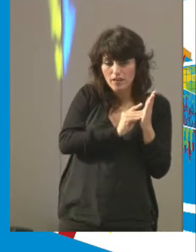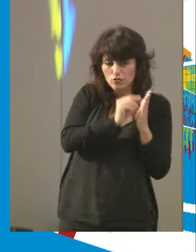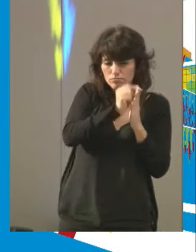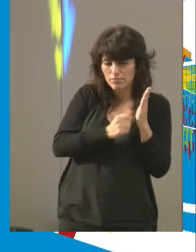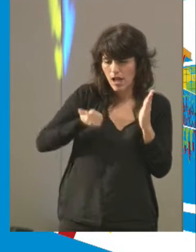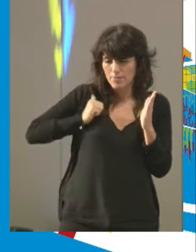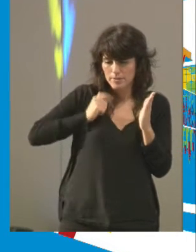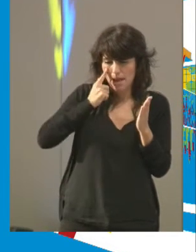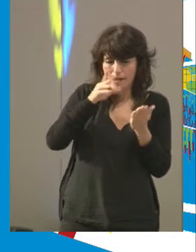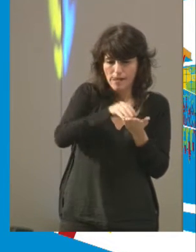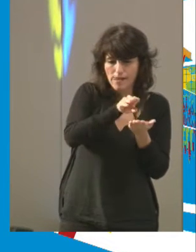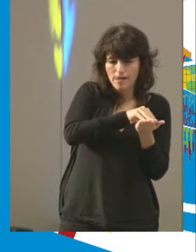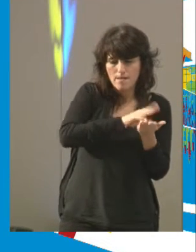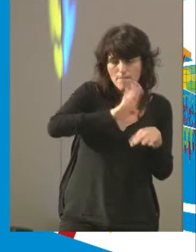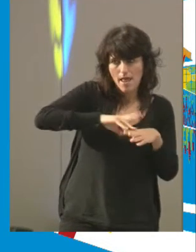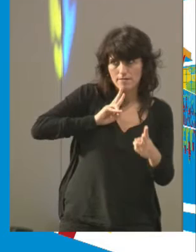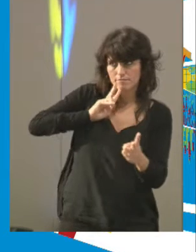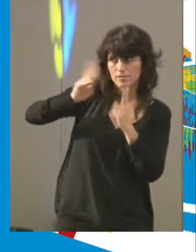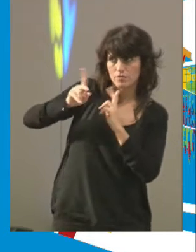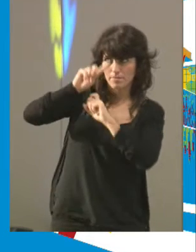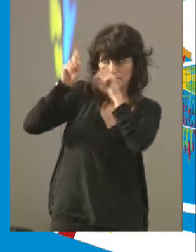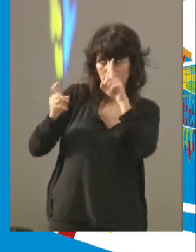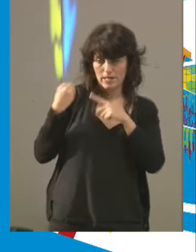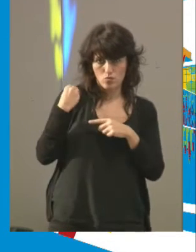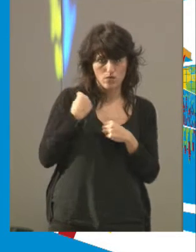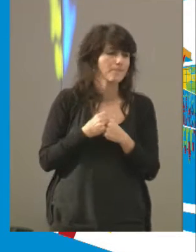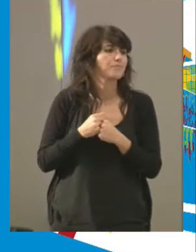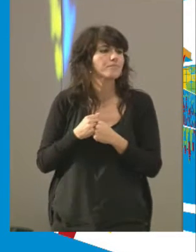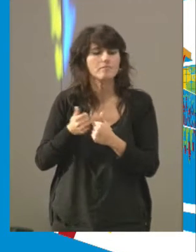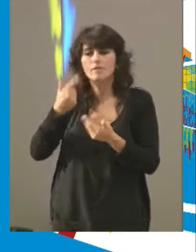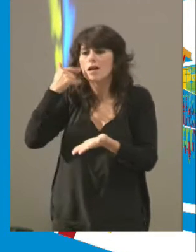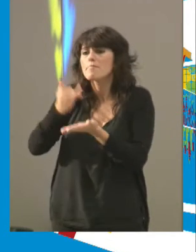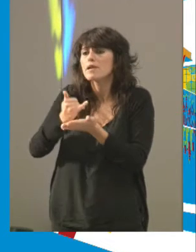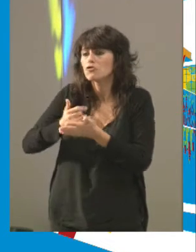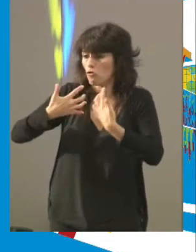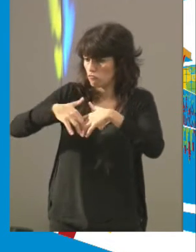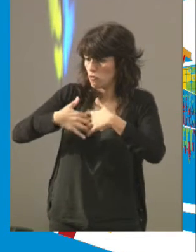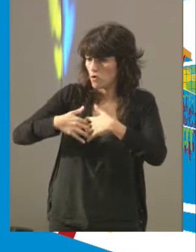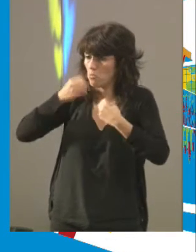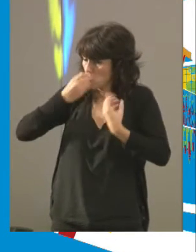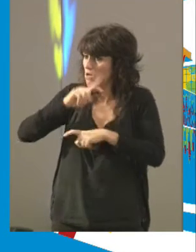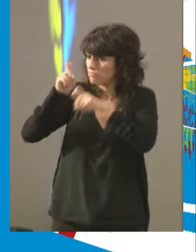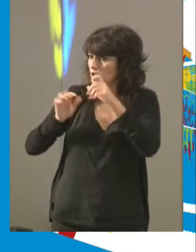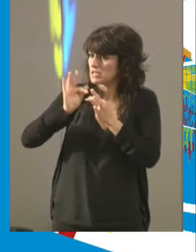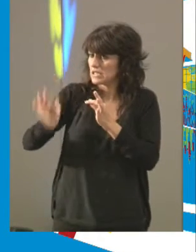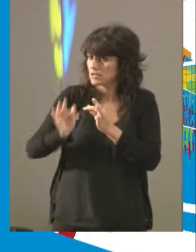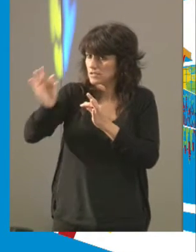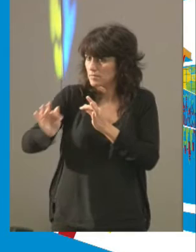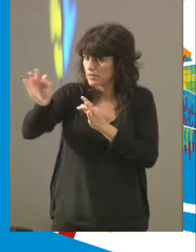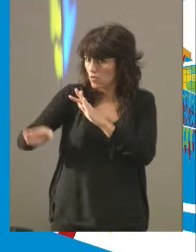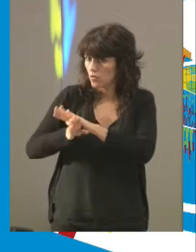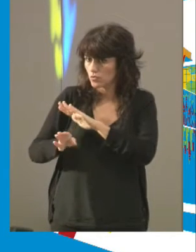datos e intentar responder esas cuestiones. ¿El piloto funciona? Seguimos con otra pregunta, seguimos con otro piloto.